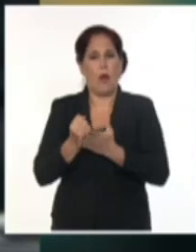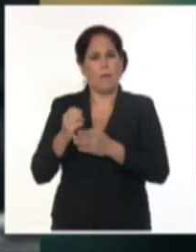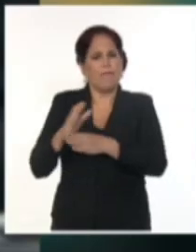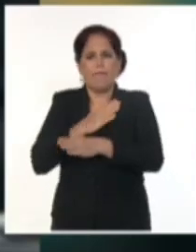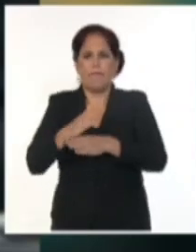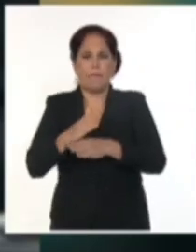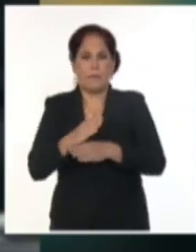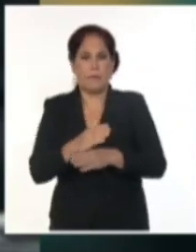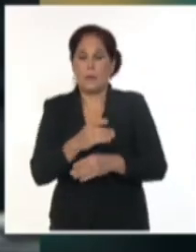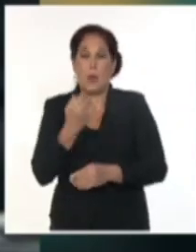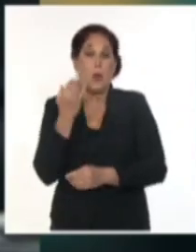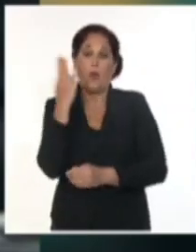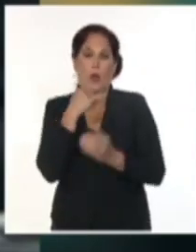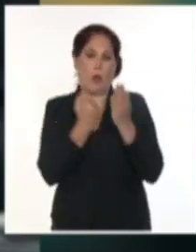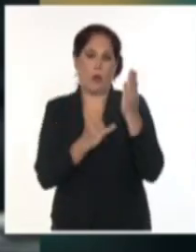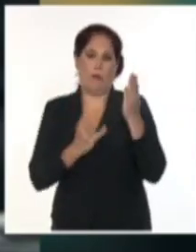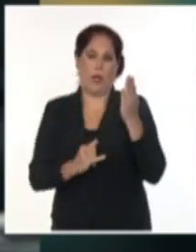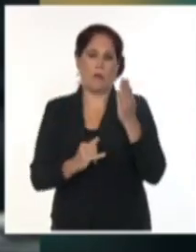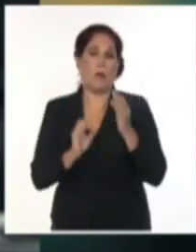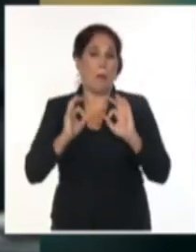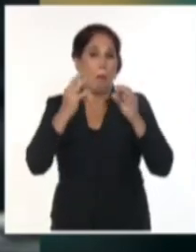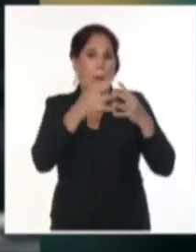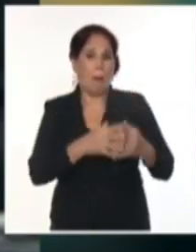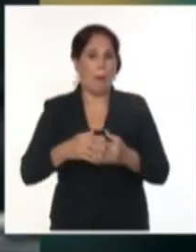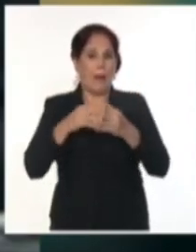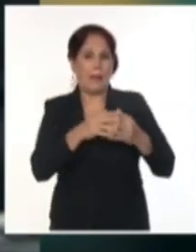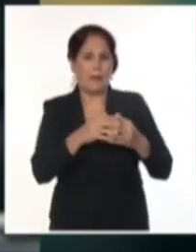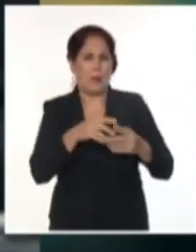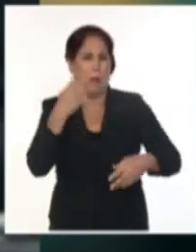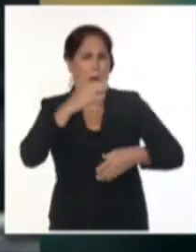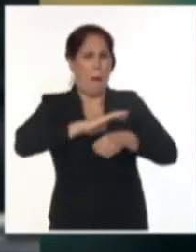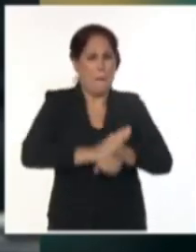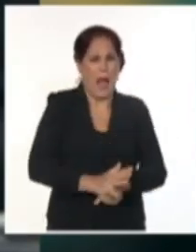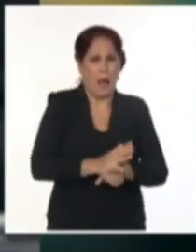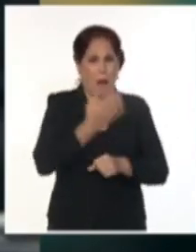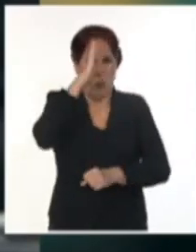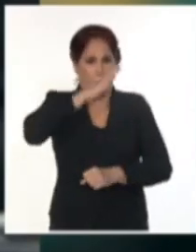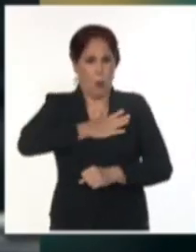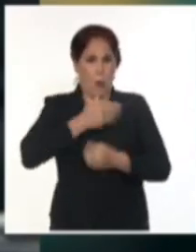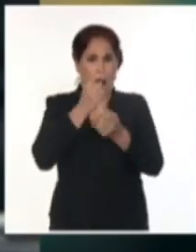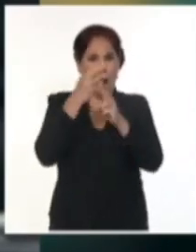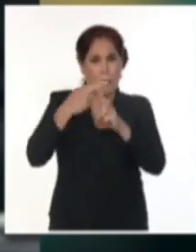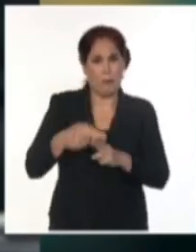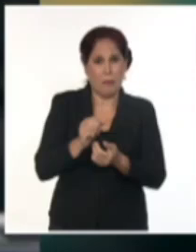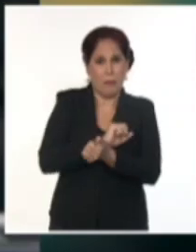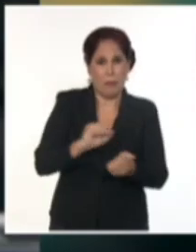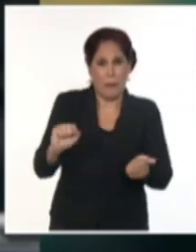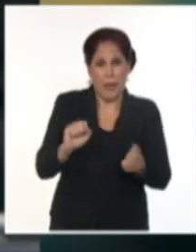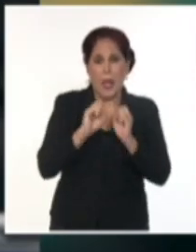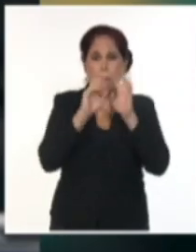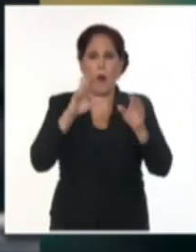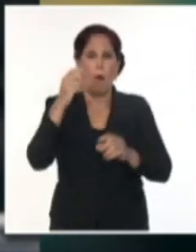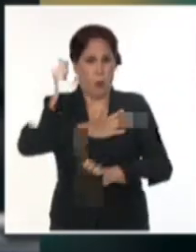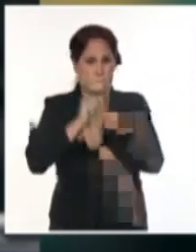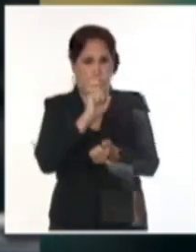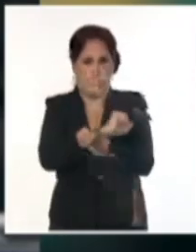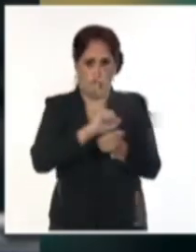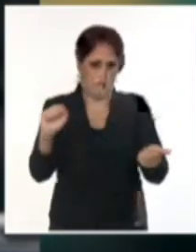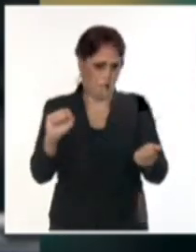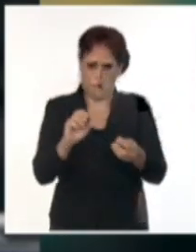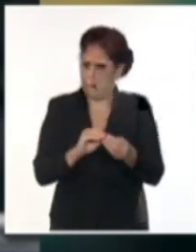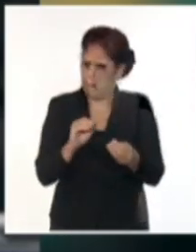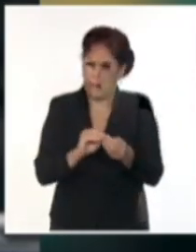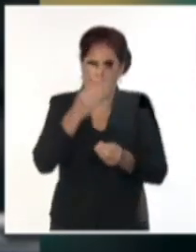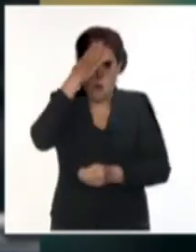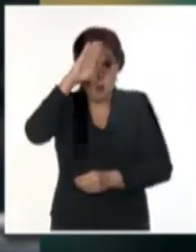es injustificada la manutención del país caribeño en una lista unilateral de países que promueven el terrorismo, cuando sabemos que